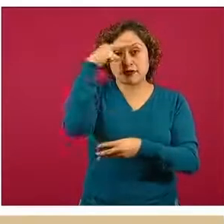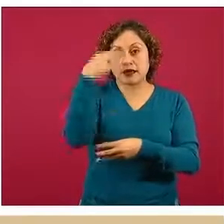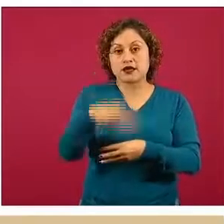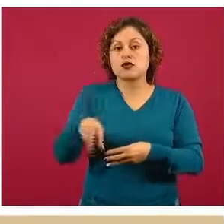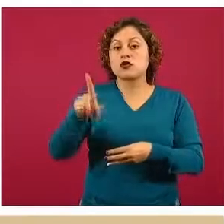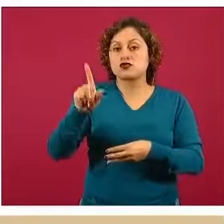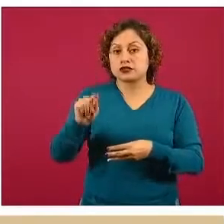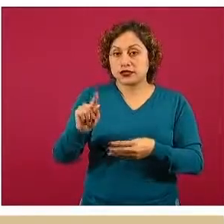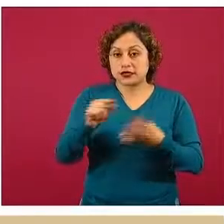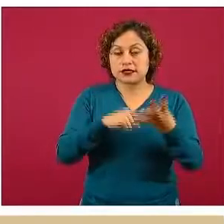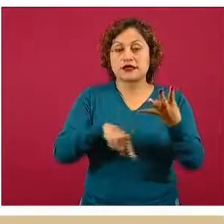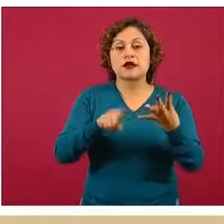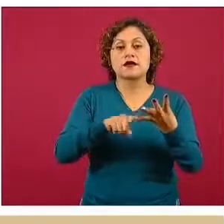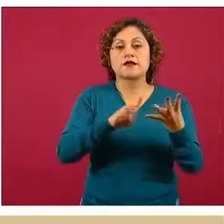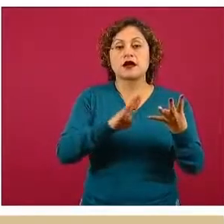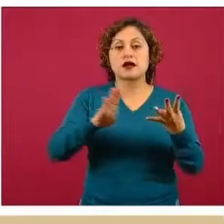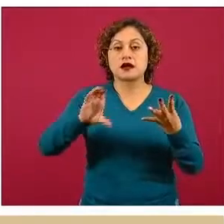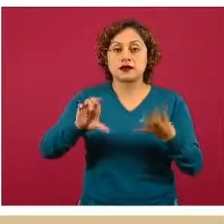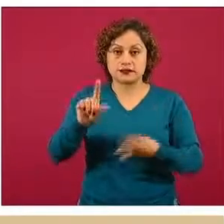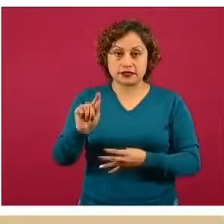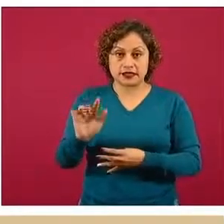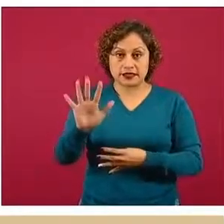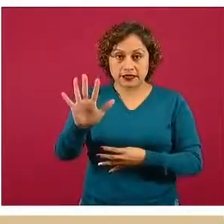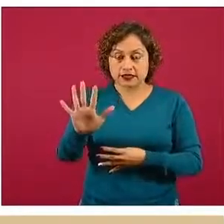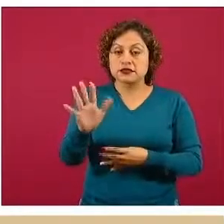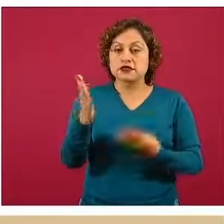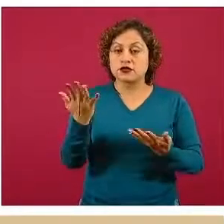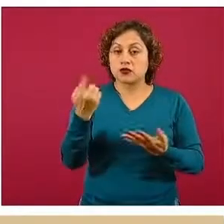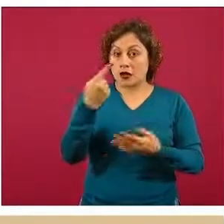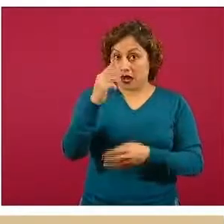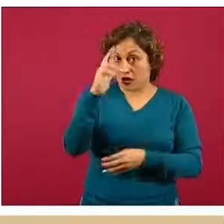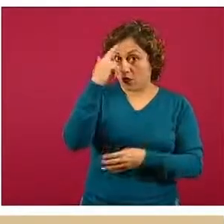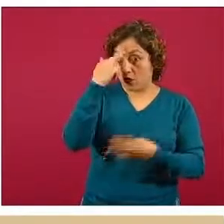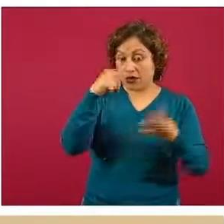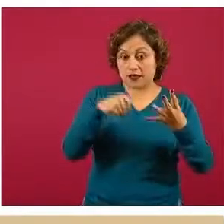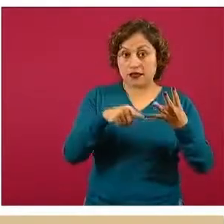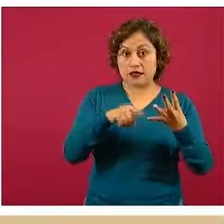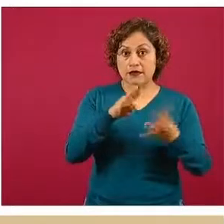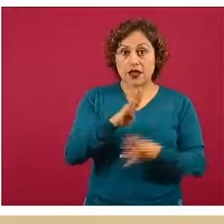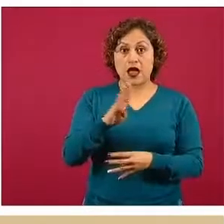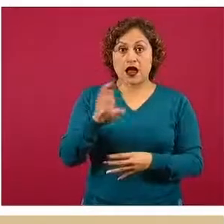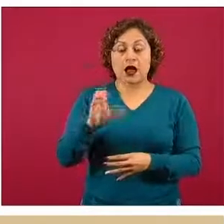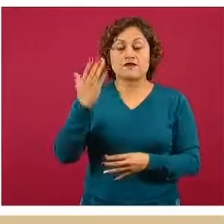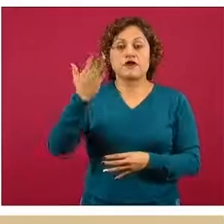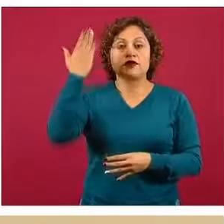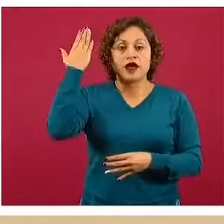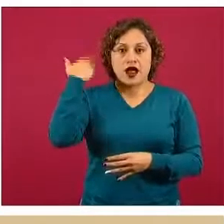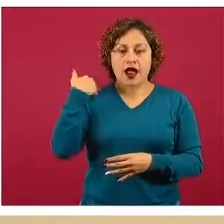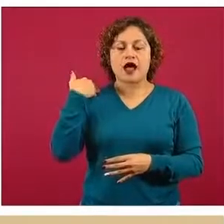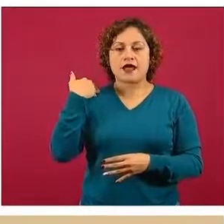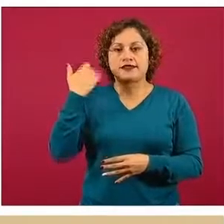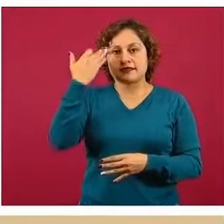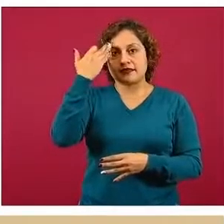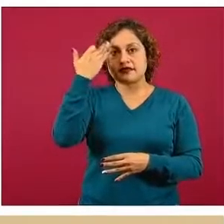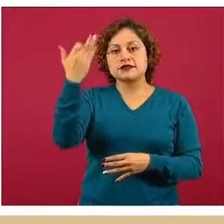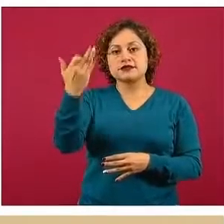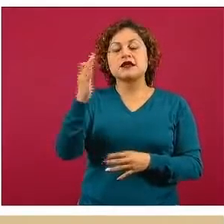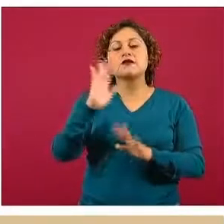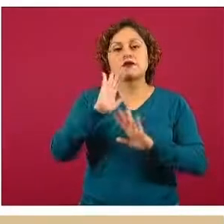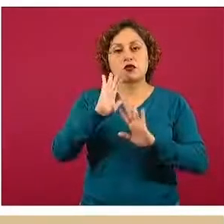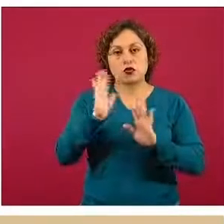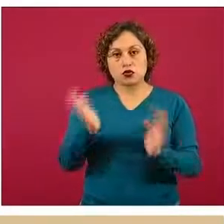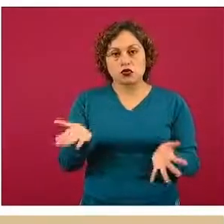70% y Baja California con 75%. Recordemos que Baja California es una entidad que ya tenía semanas previas en